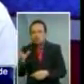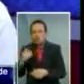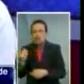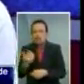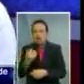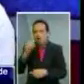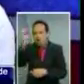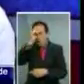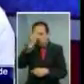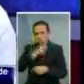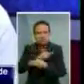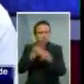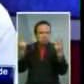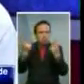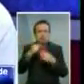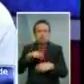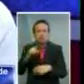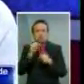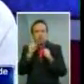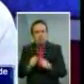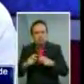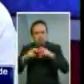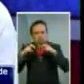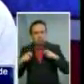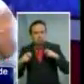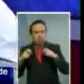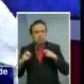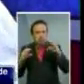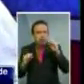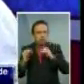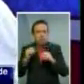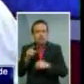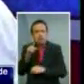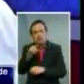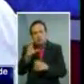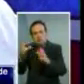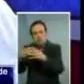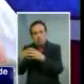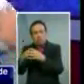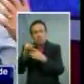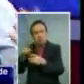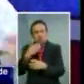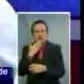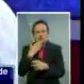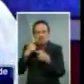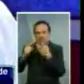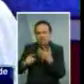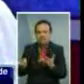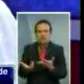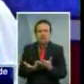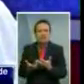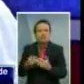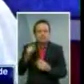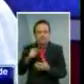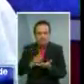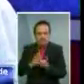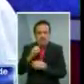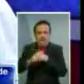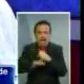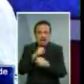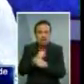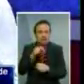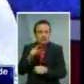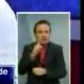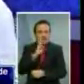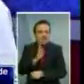podemos sentarnos a conversar y a lo mejor también converger en un partido político. Ellos tienen su carril propio, ellos también tienen, a principio de año también van a tener